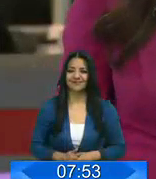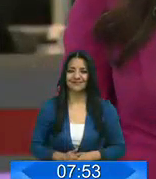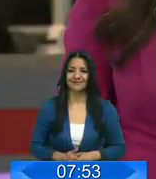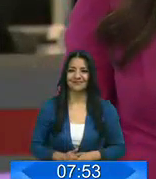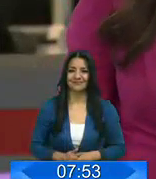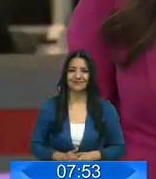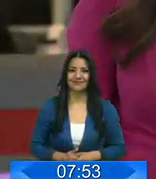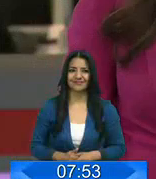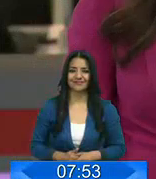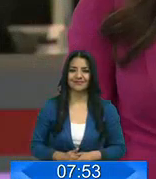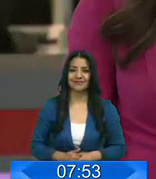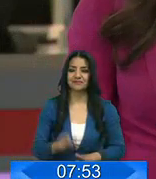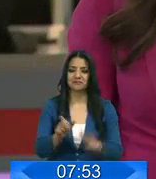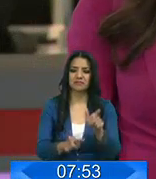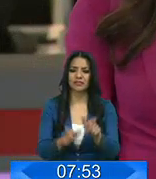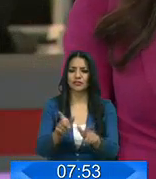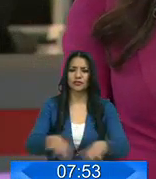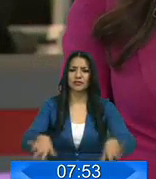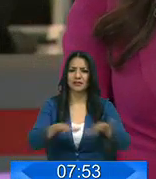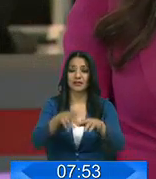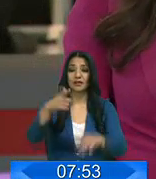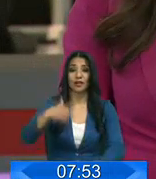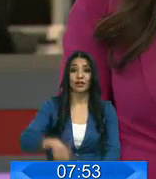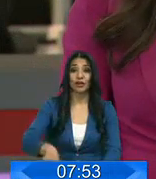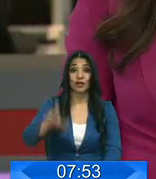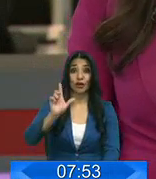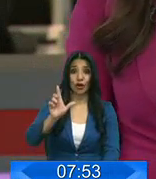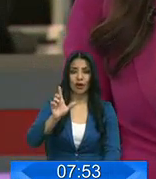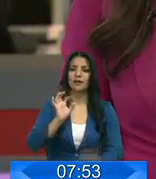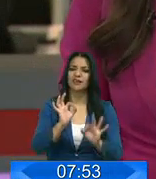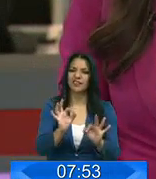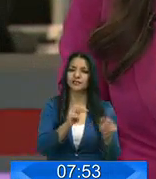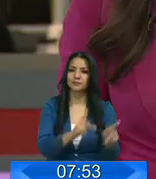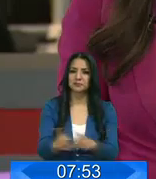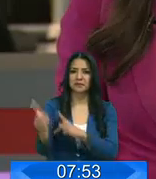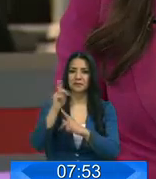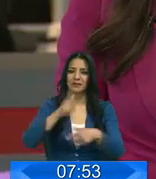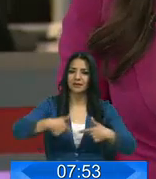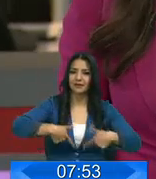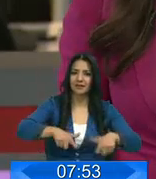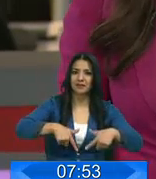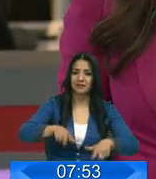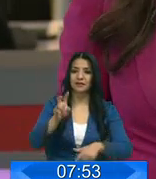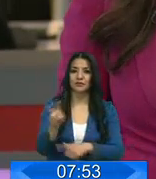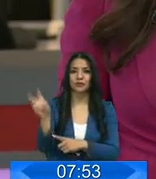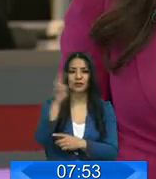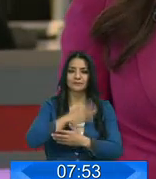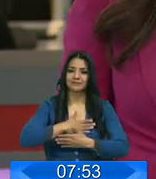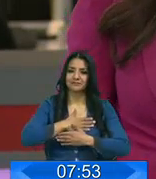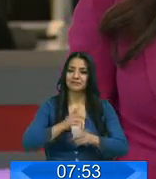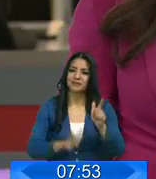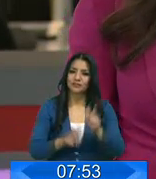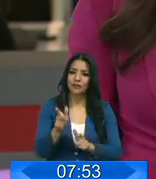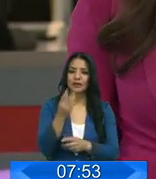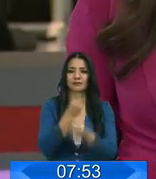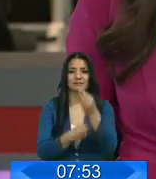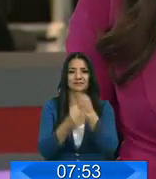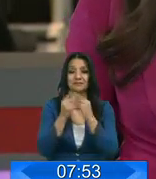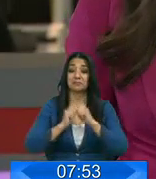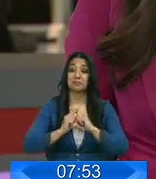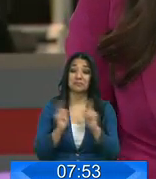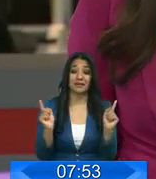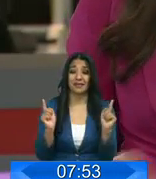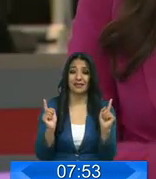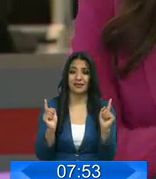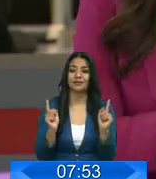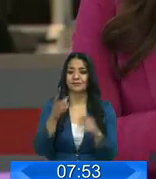Los habitantes de Saraguro, provincia de Loja, se preparan para estos carnavales. Los turistas podrán disfrutar de su gente, su gastronomía, pero sobre todo